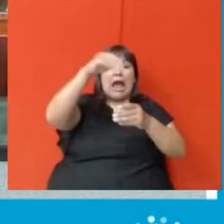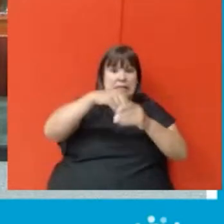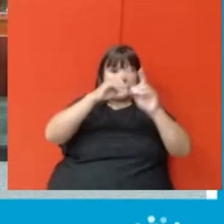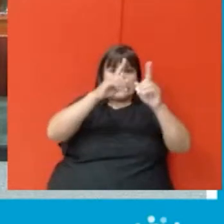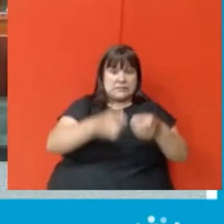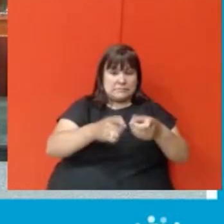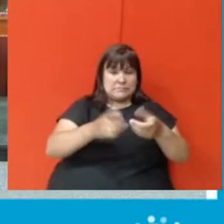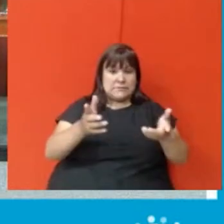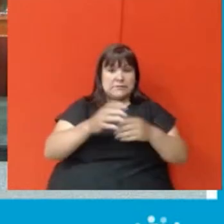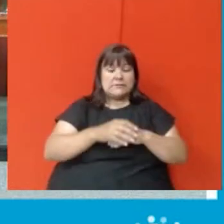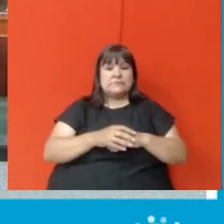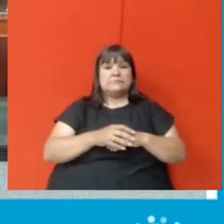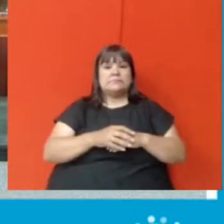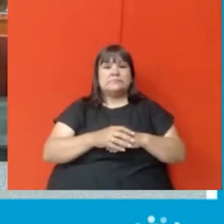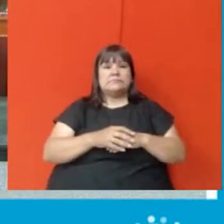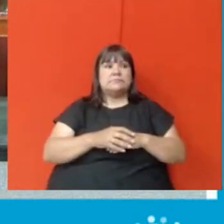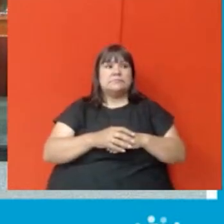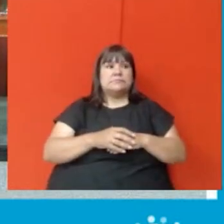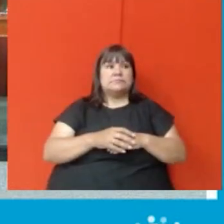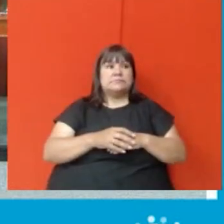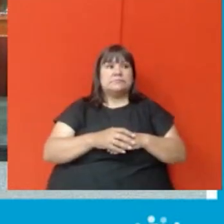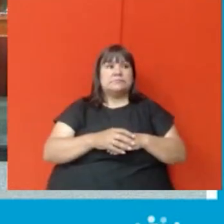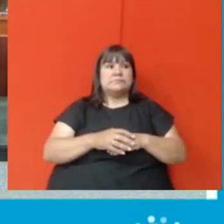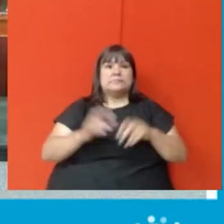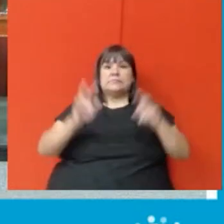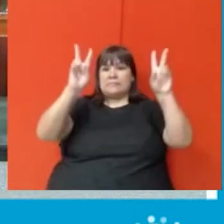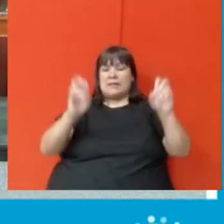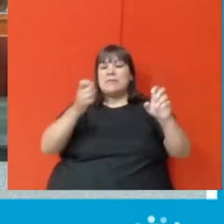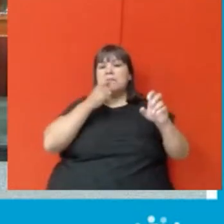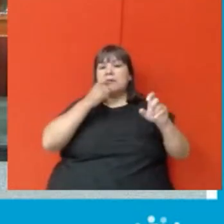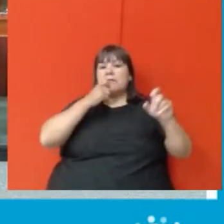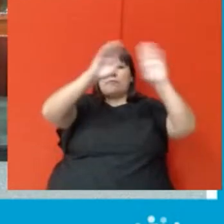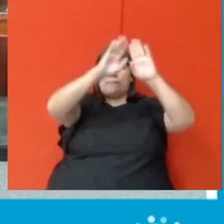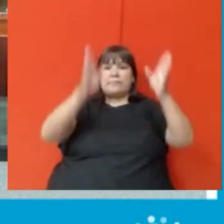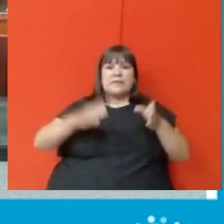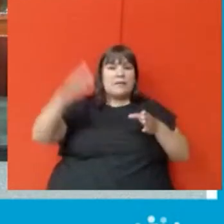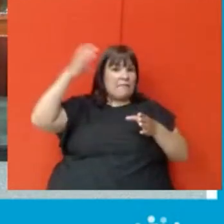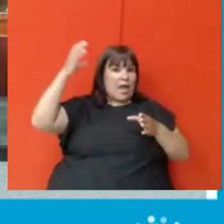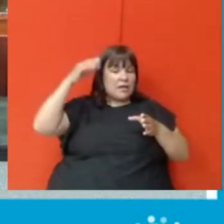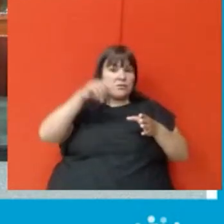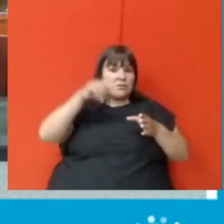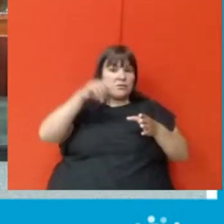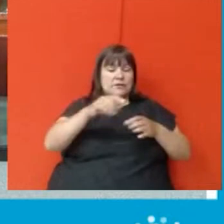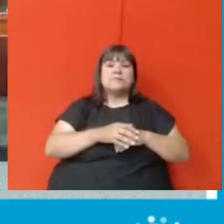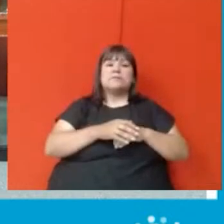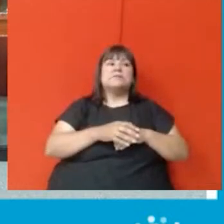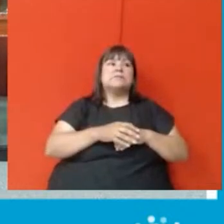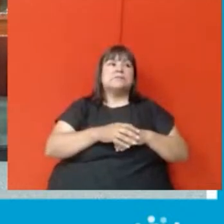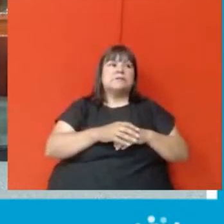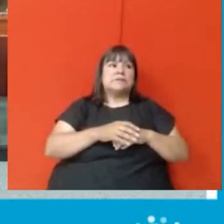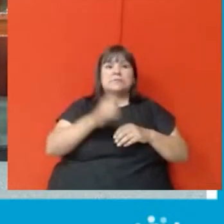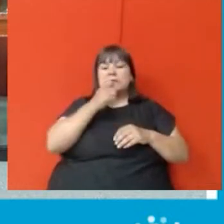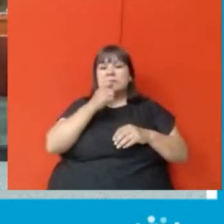Yo tenía un tema especial con los baños, o sea, por ejemplo, yo no podía soportar, digamos, que los baños no estuvieran en buenas condiciones, que